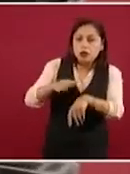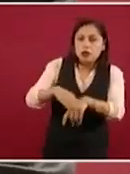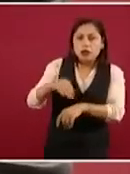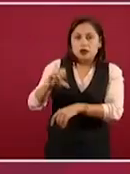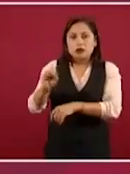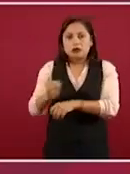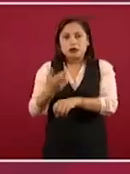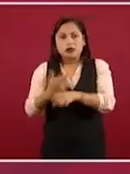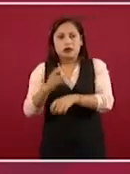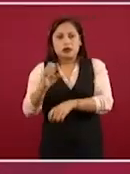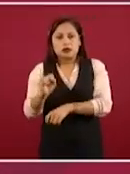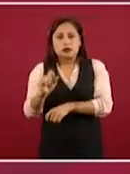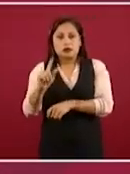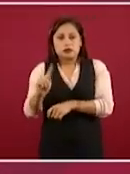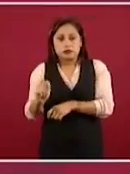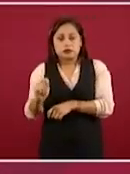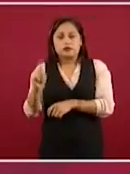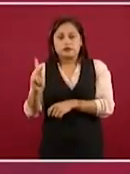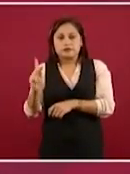se informó,